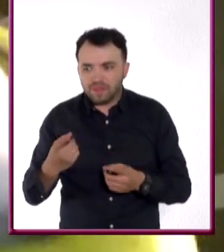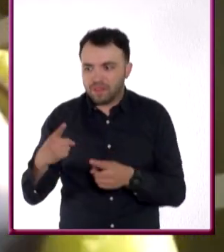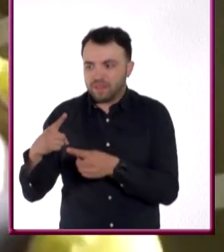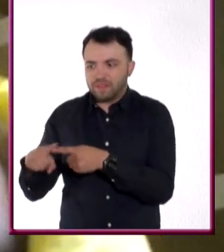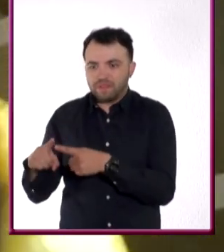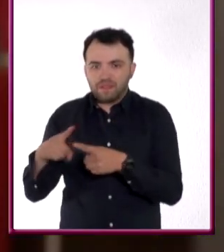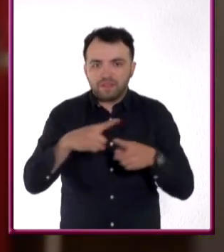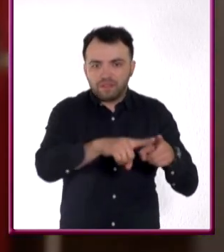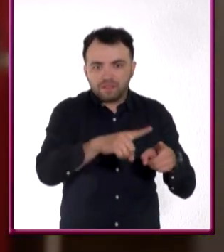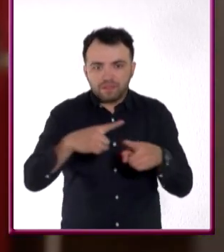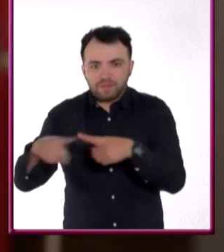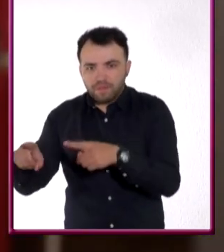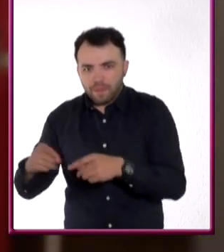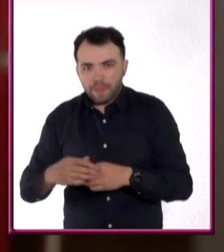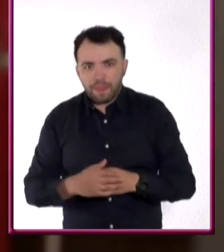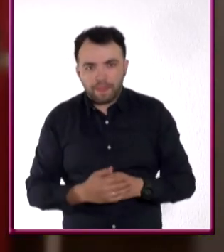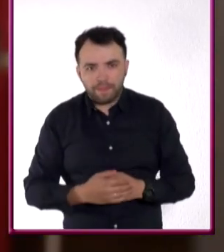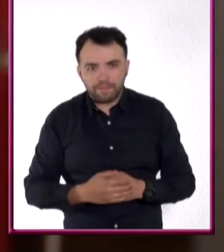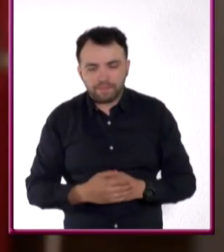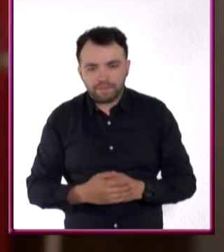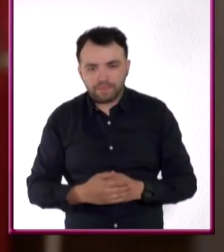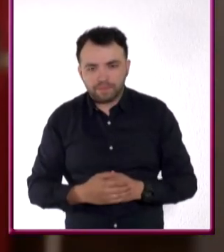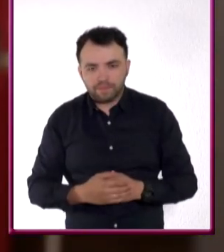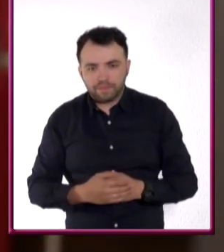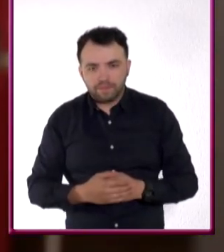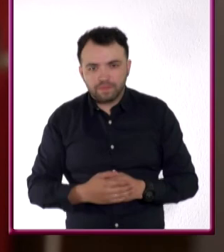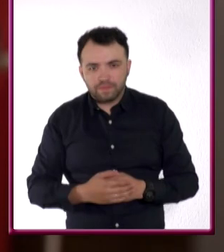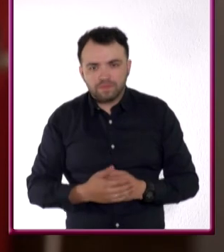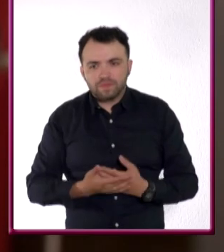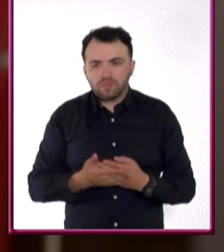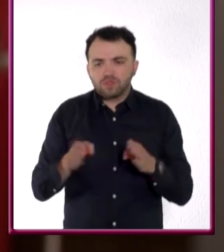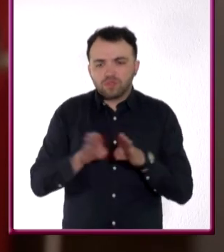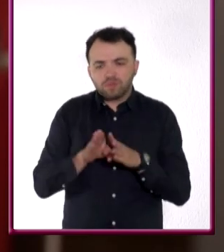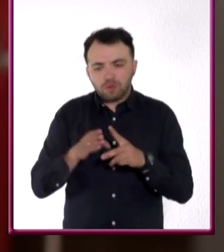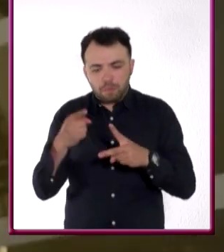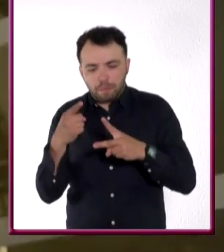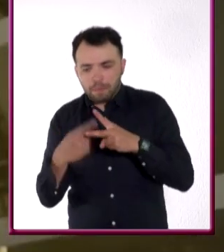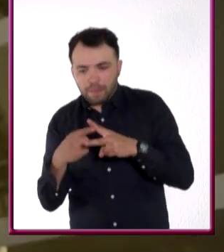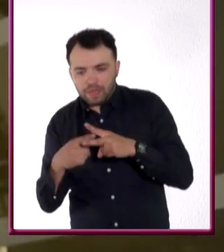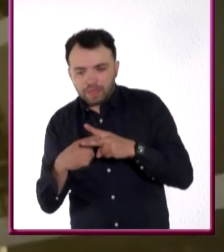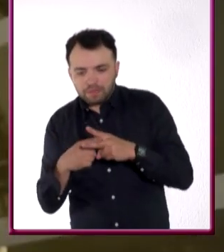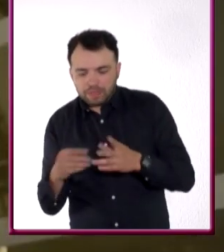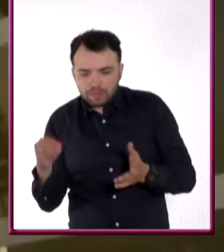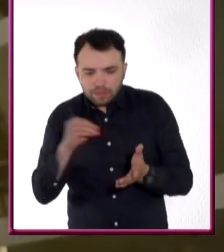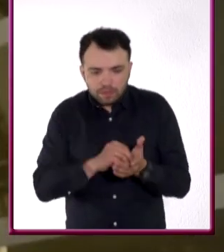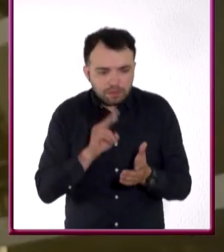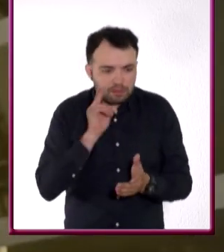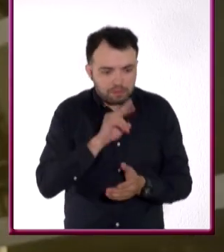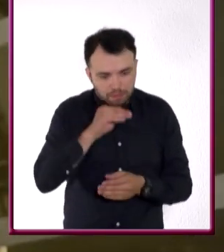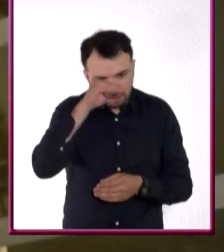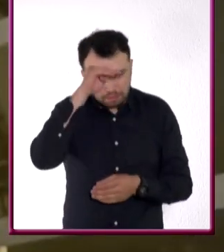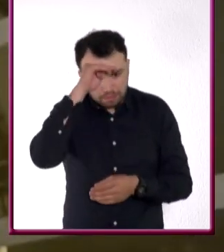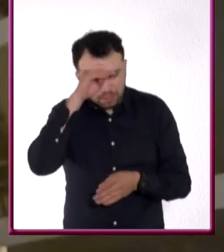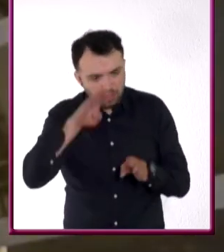en la población. ¿Y qué tipo de matemáticas se utilizan para crear estos modelos? Bueno, una de las herramientas